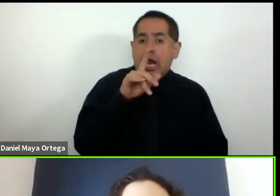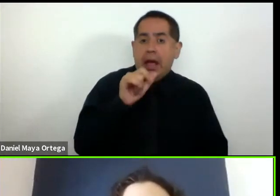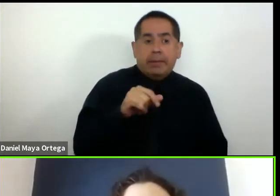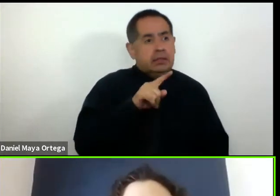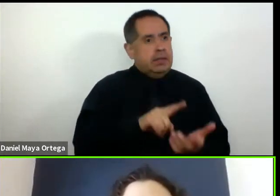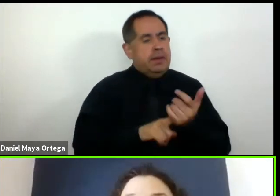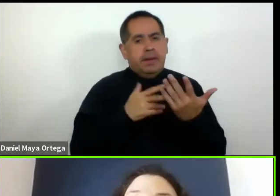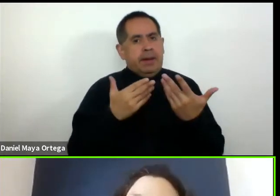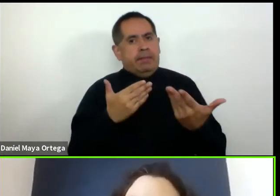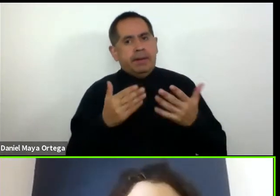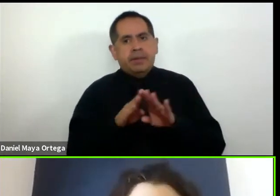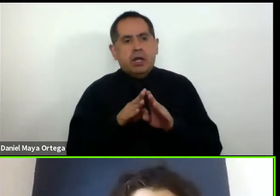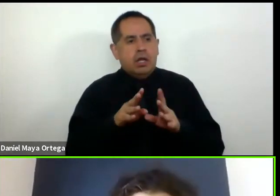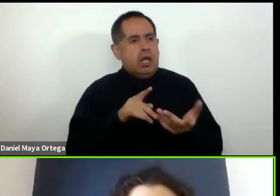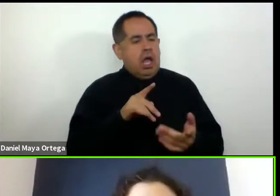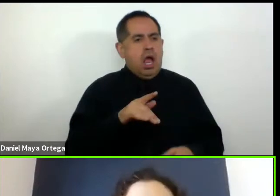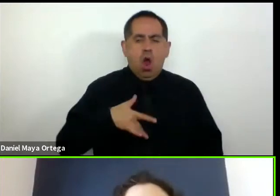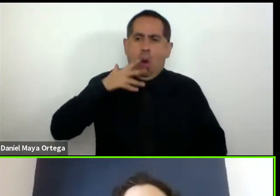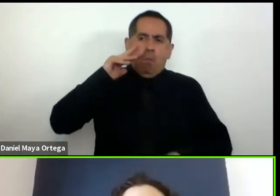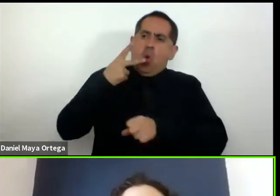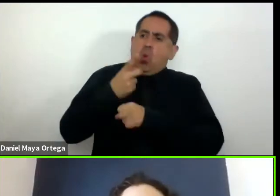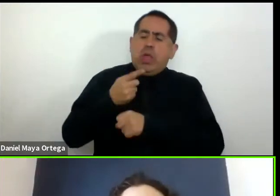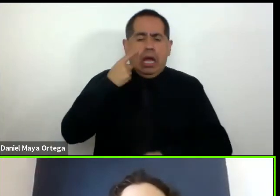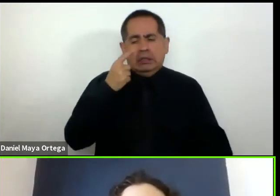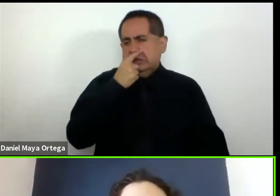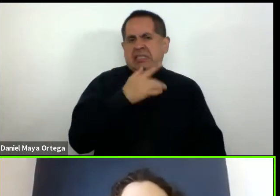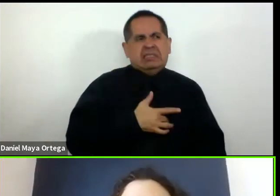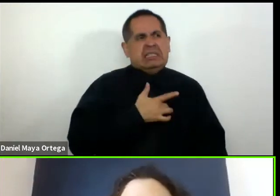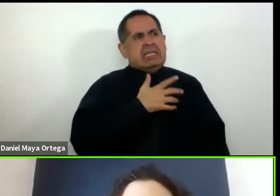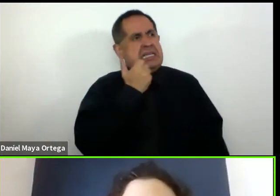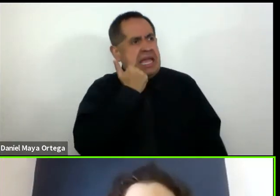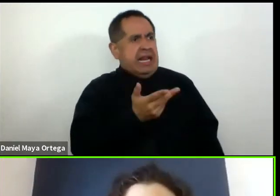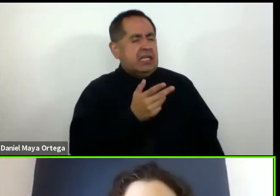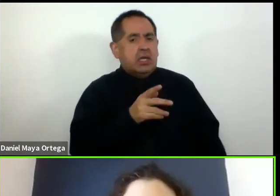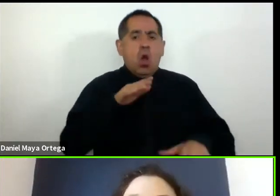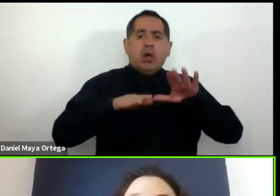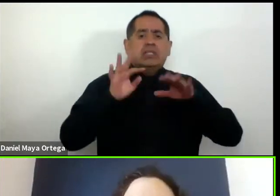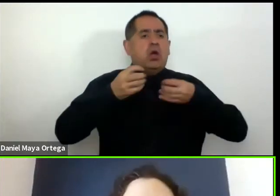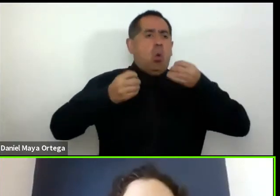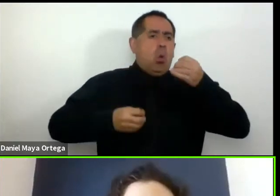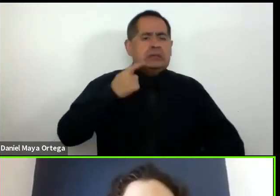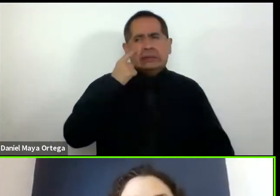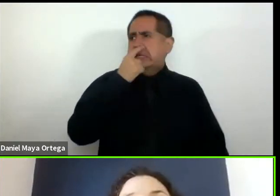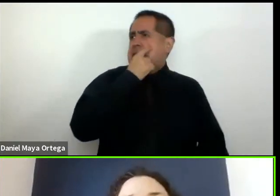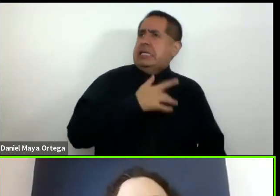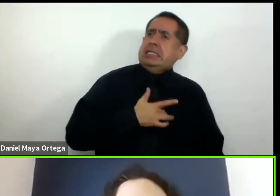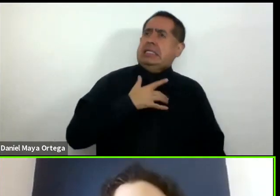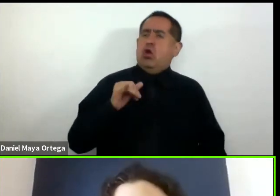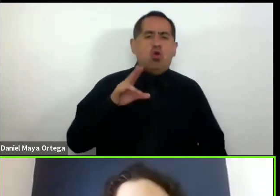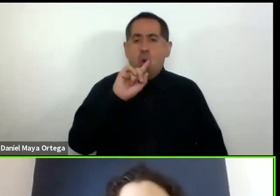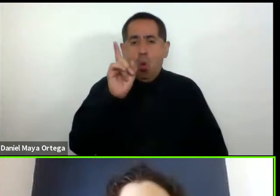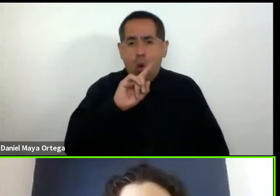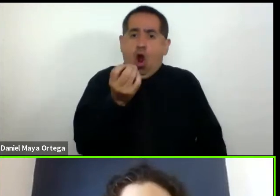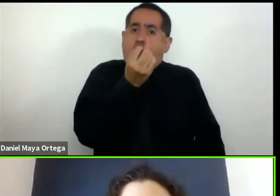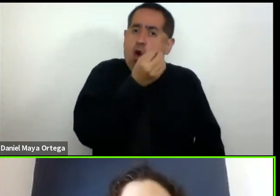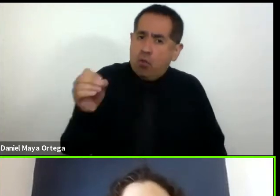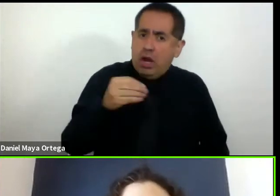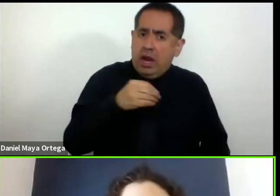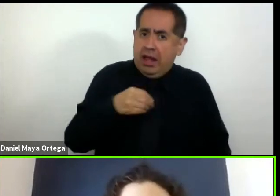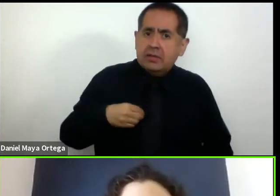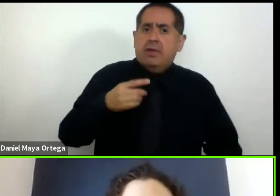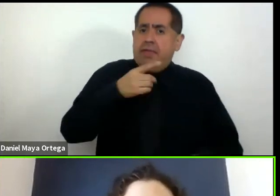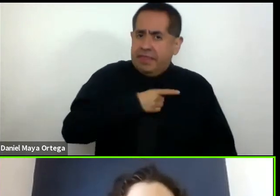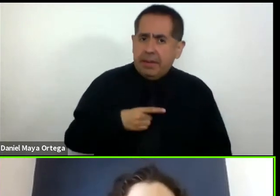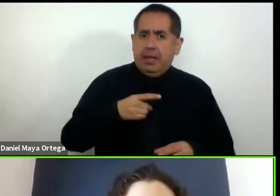algo voluntario, ¿no? Y que está a discreción del juez, cuando en realidad es una obligación del Estado mexicano, de